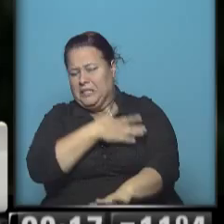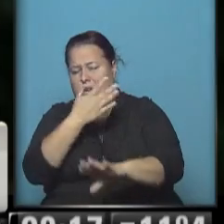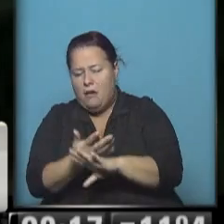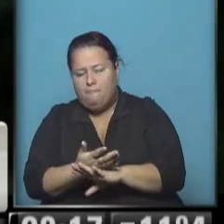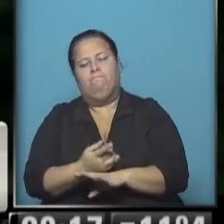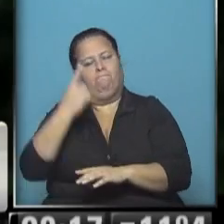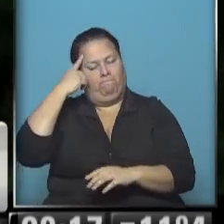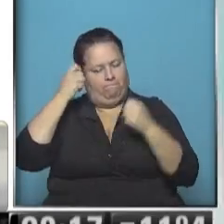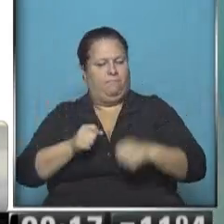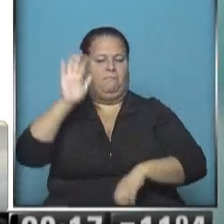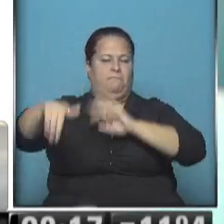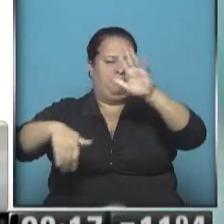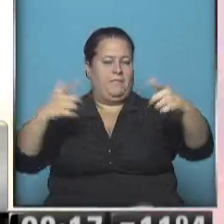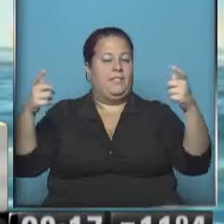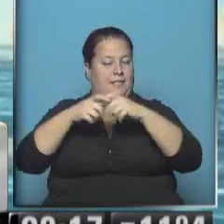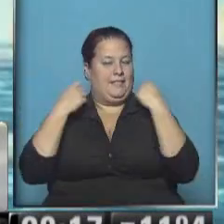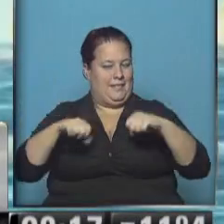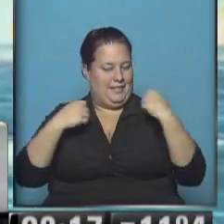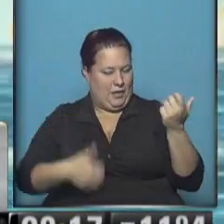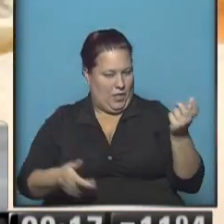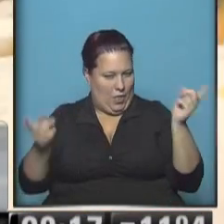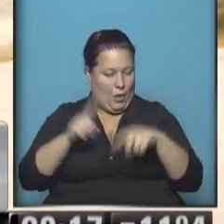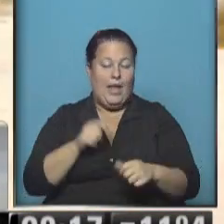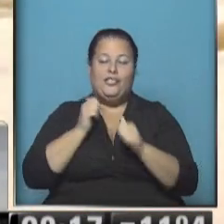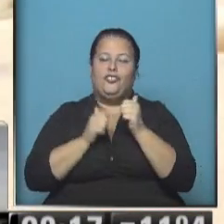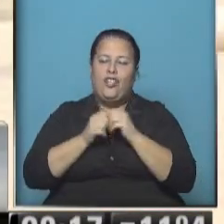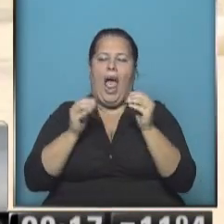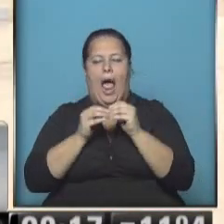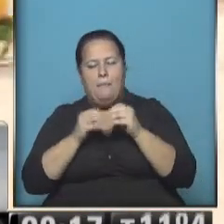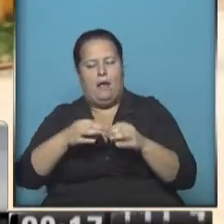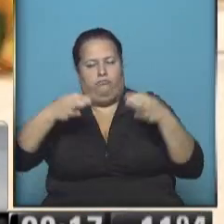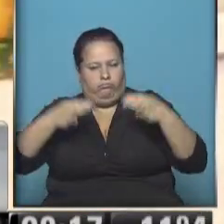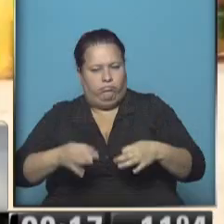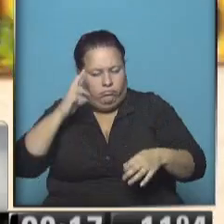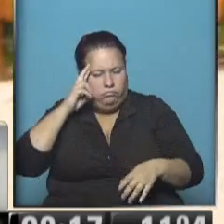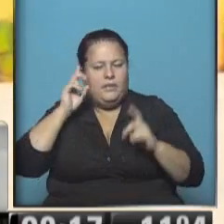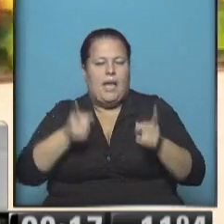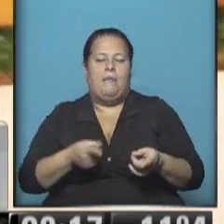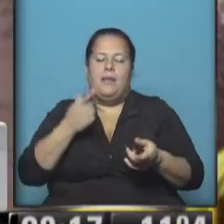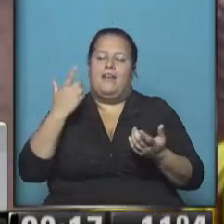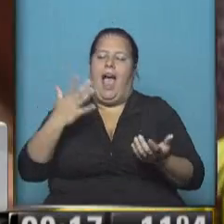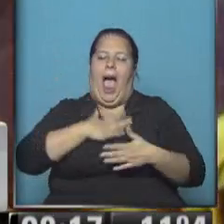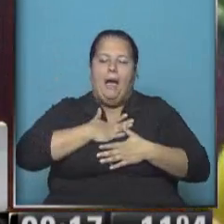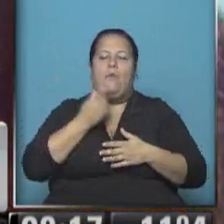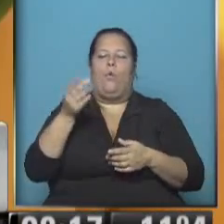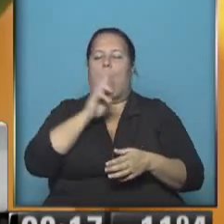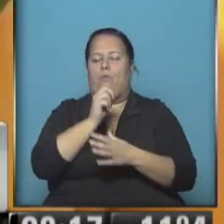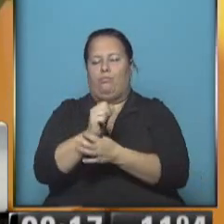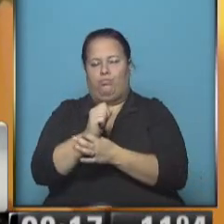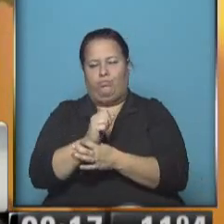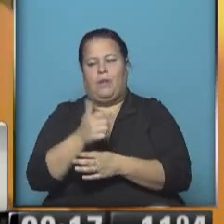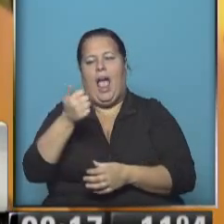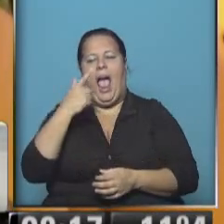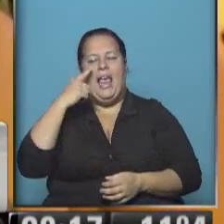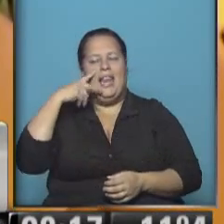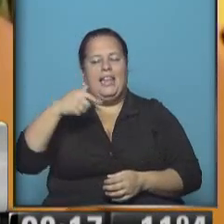decide reunirlos y decir: bueno, vamos a ensayar y a volver a tocar. Una historia de amistad, de lealtades y con una pincelada de amor a cargo de una gran actriz como